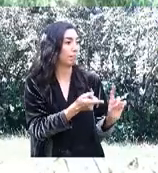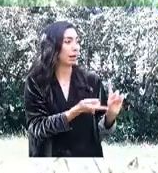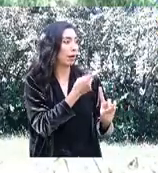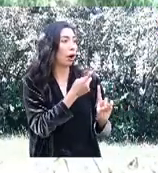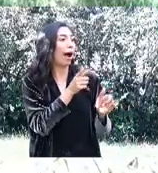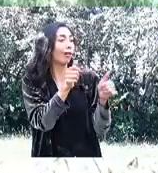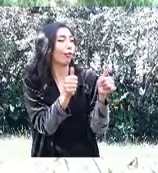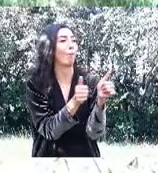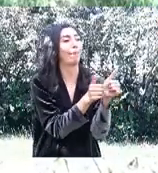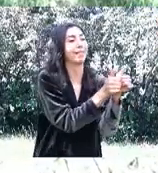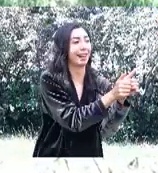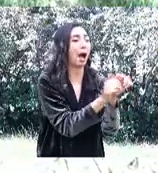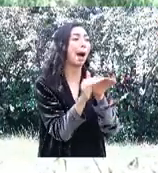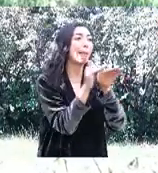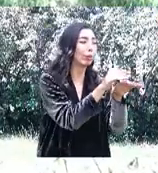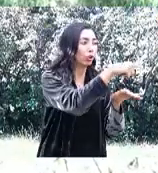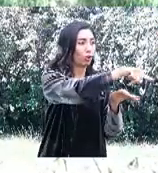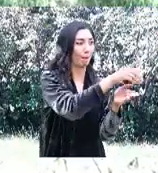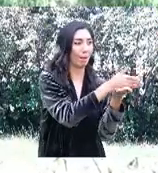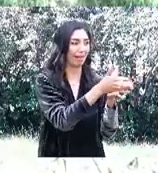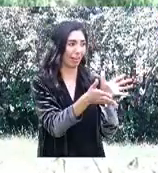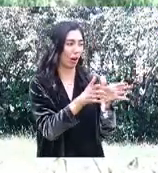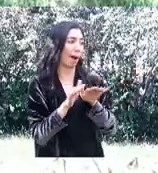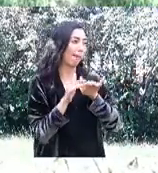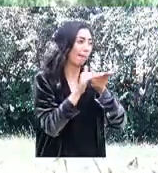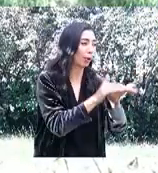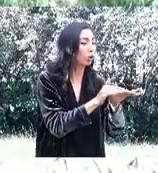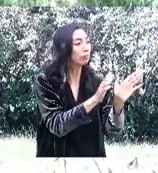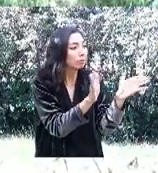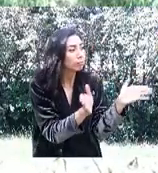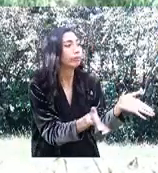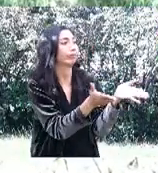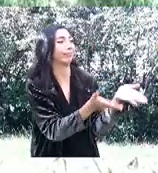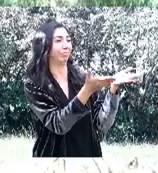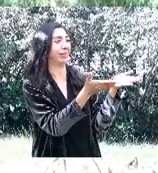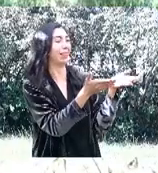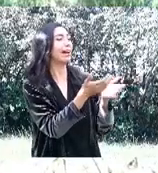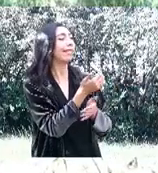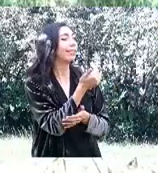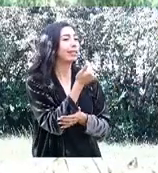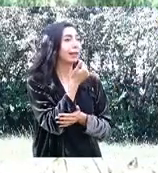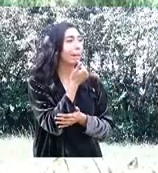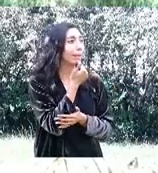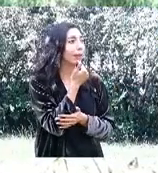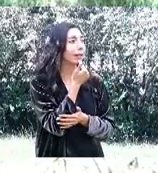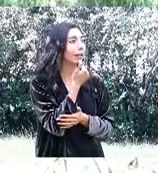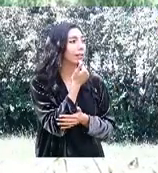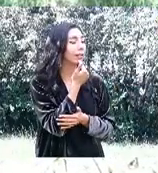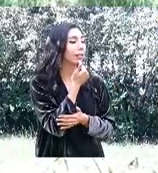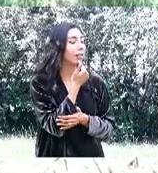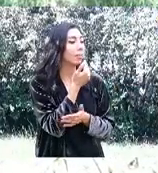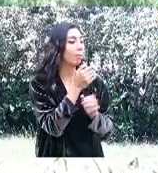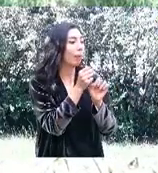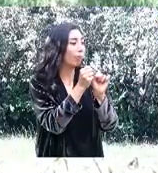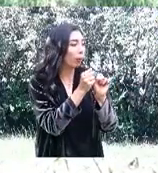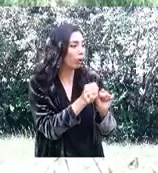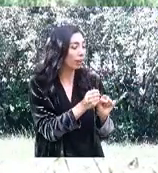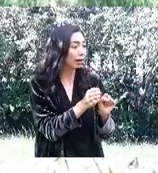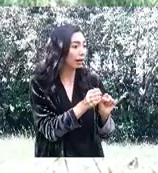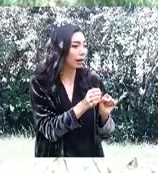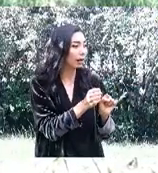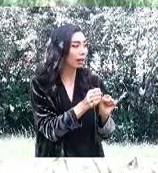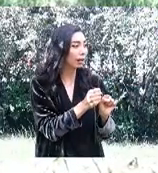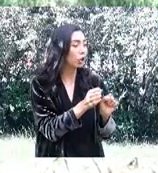un acompañamiento un apoyo eh un incentivo también y principalmente potenciarlos para poder eh llegar a